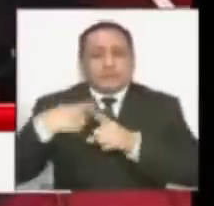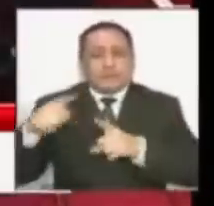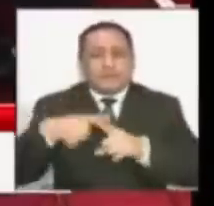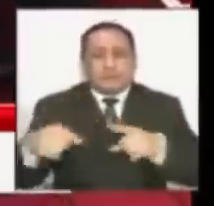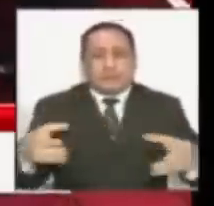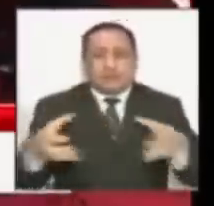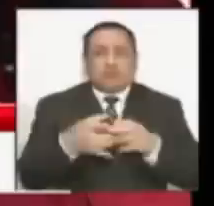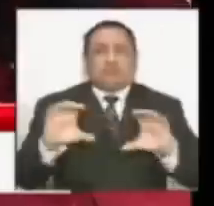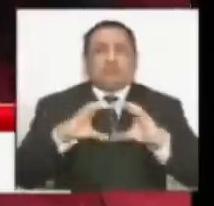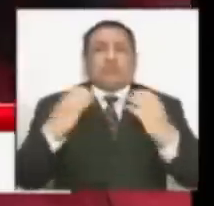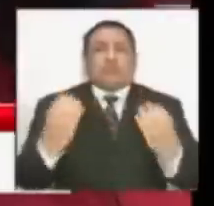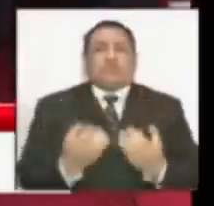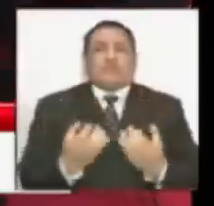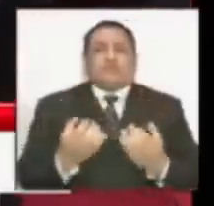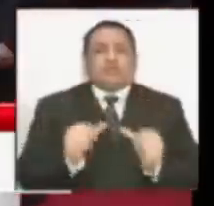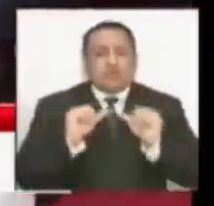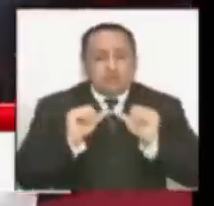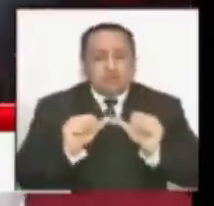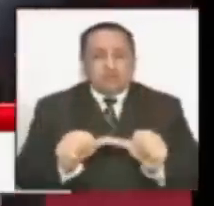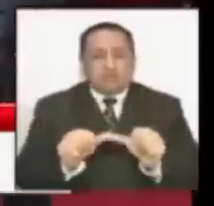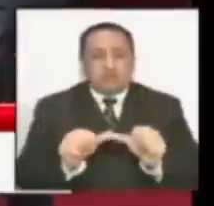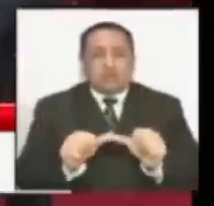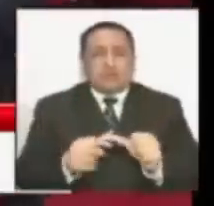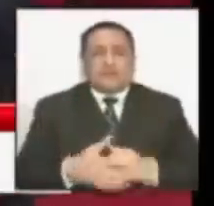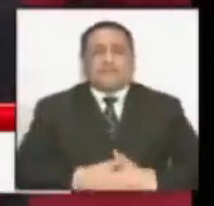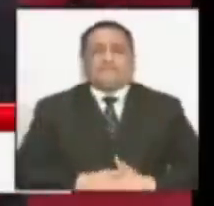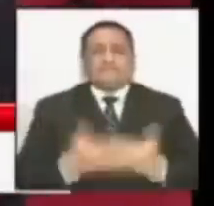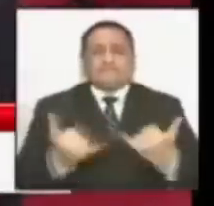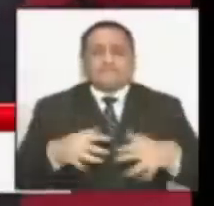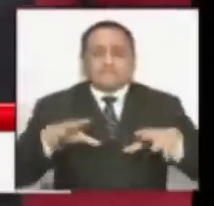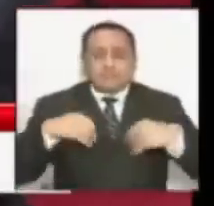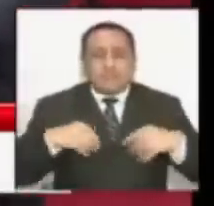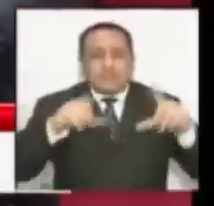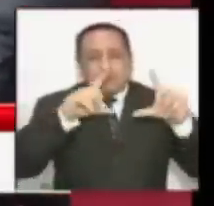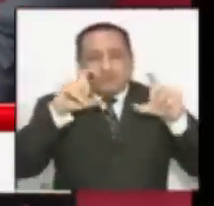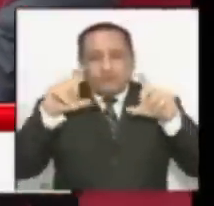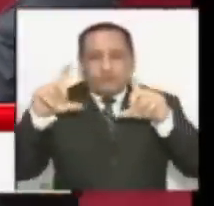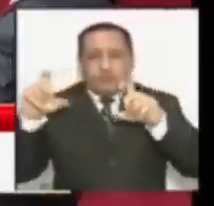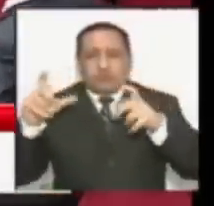que durará hasta el 28 de julio del próximo año.